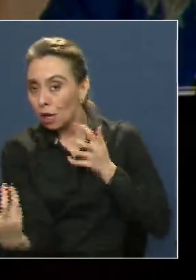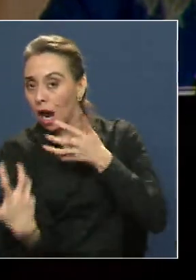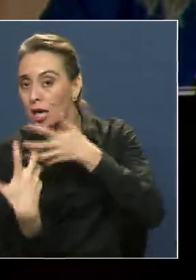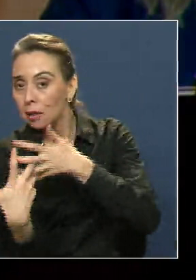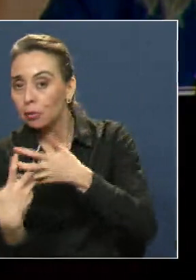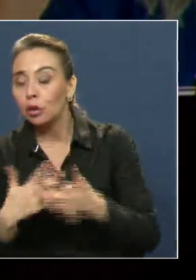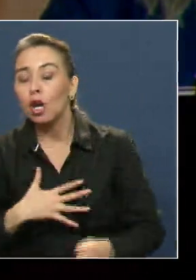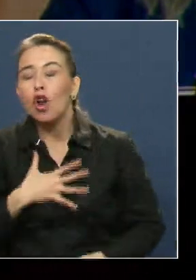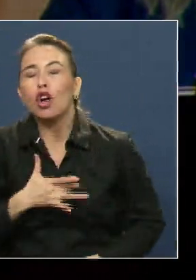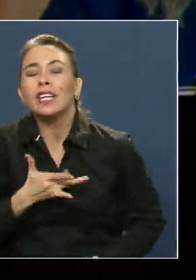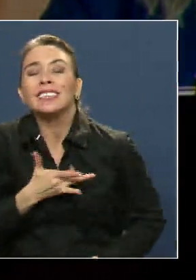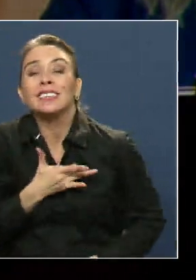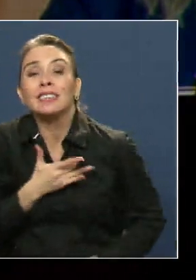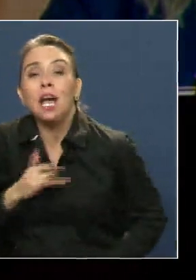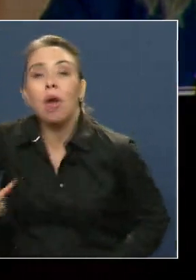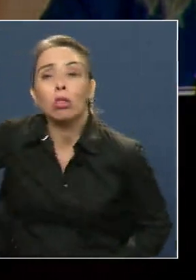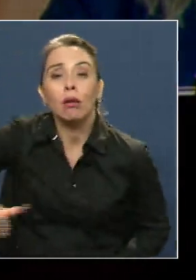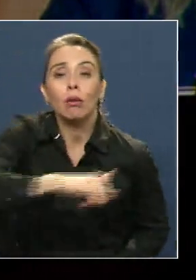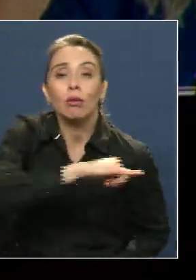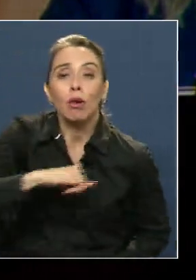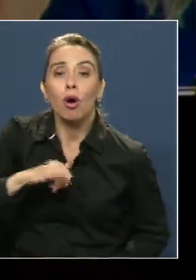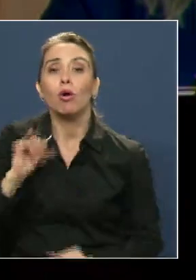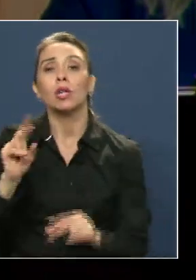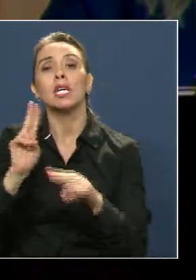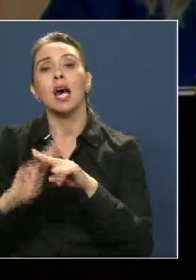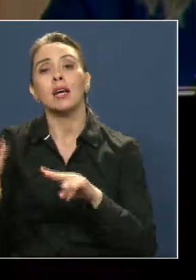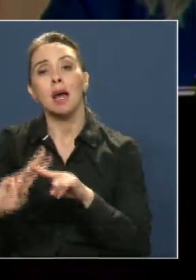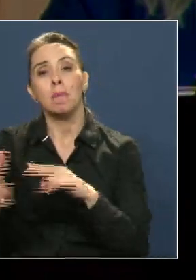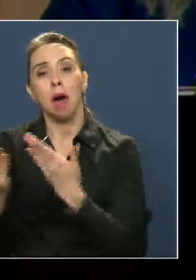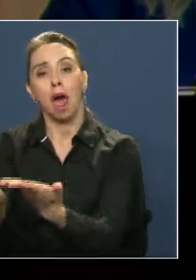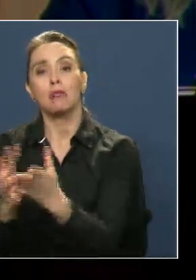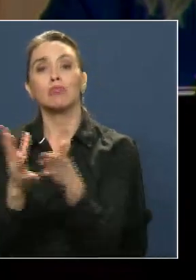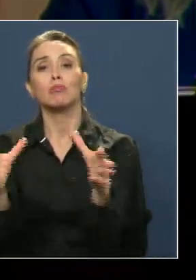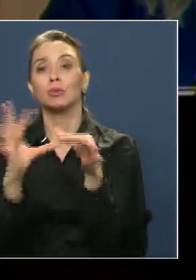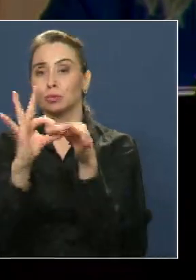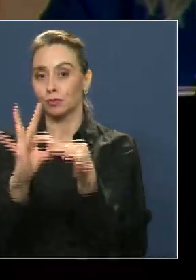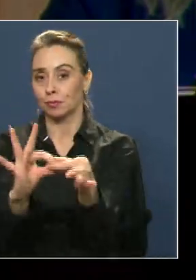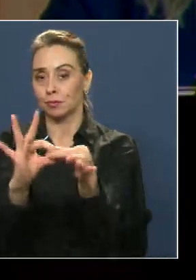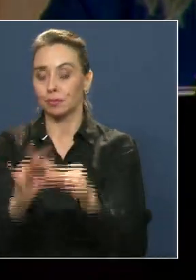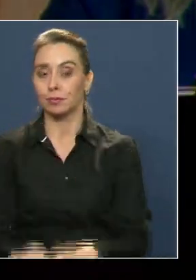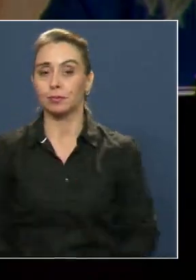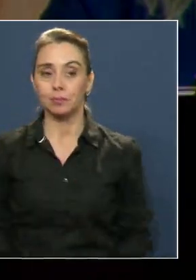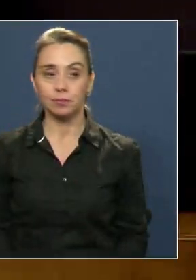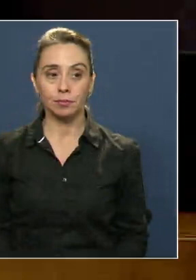sentido común, pero sobre todo de reparación. Muchas gracias.